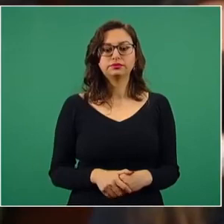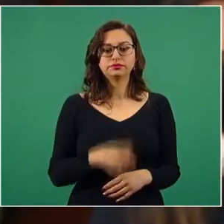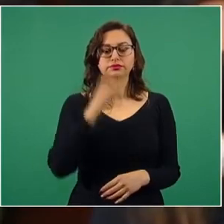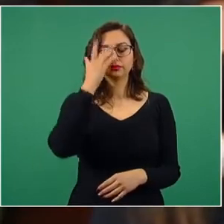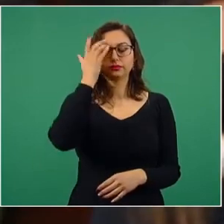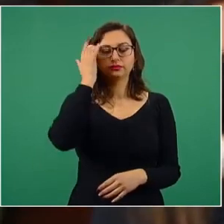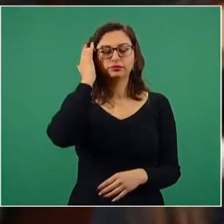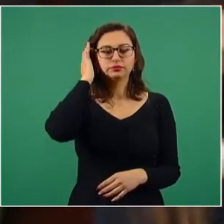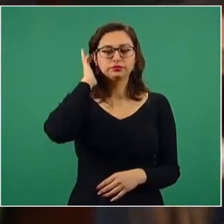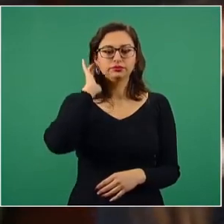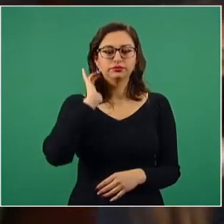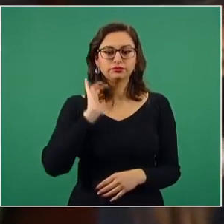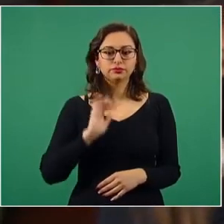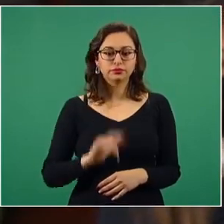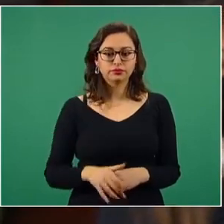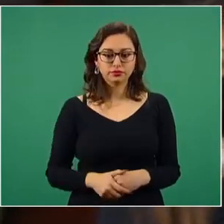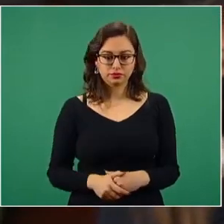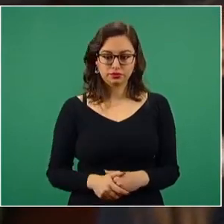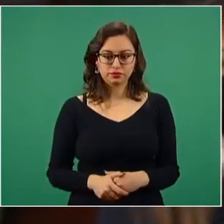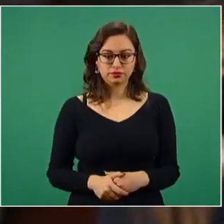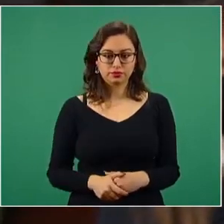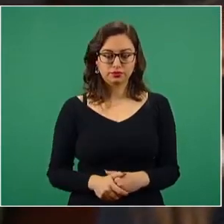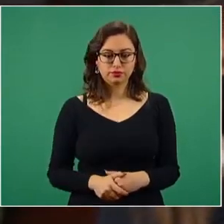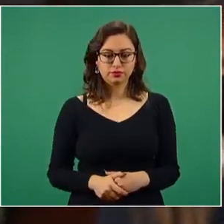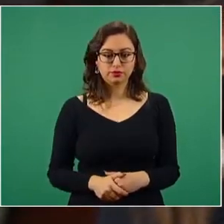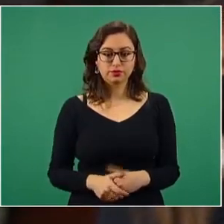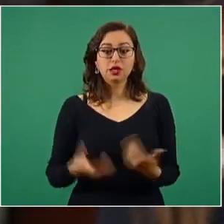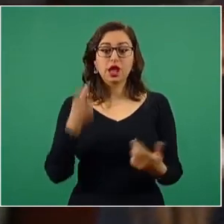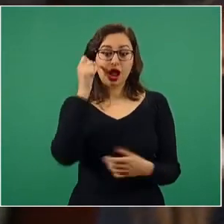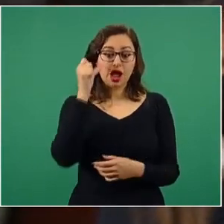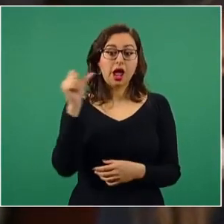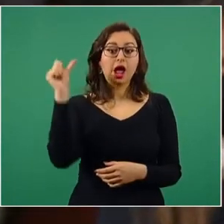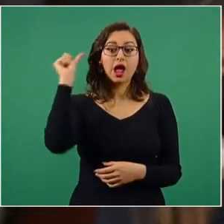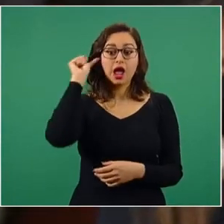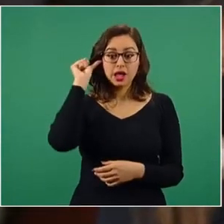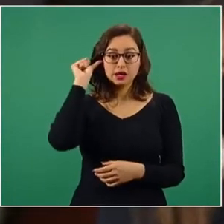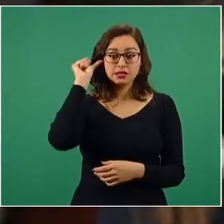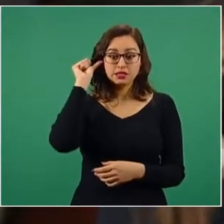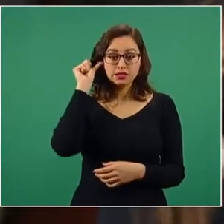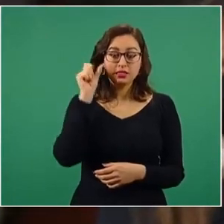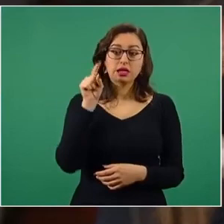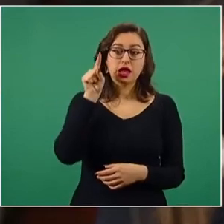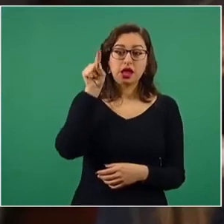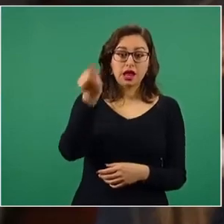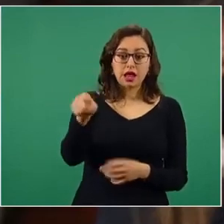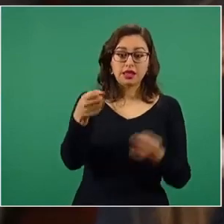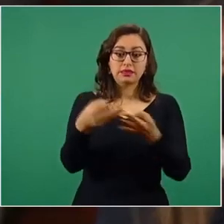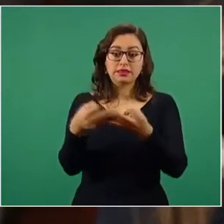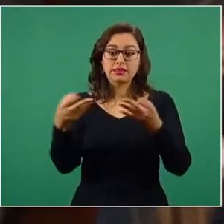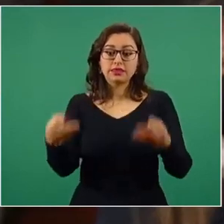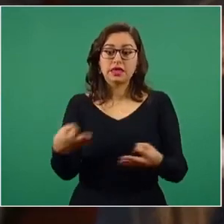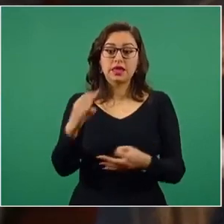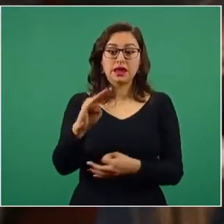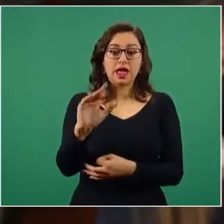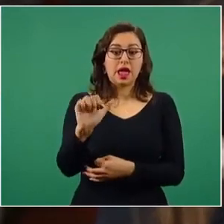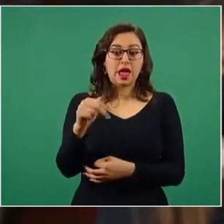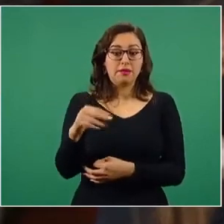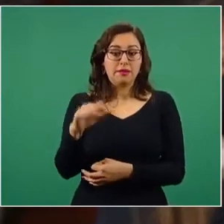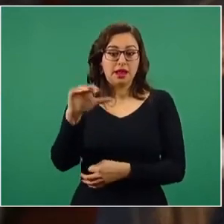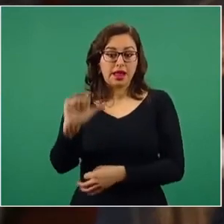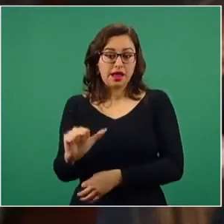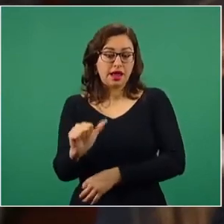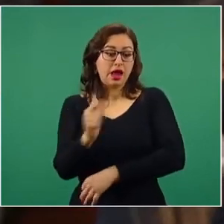intentó instalarse una comisión de la Guardia Nacional justo en Tierra Blanca, Copala, de donde